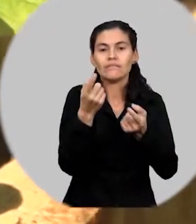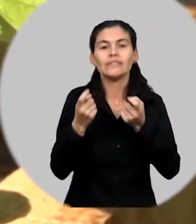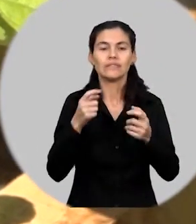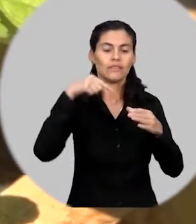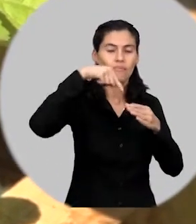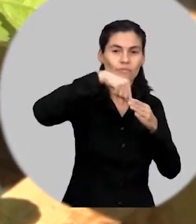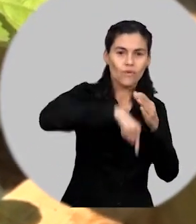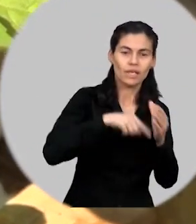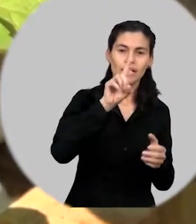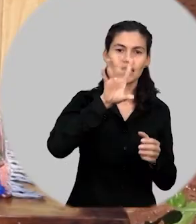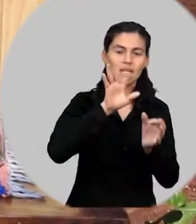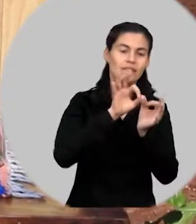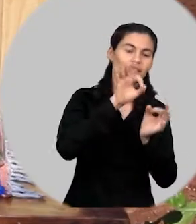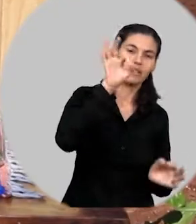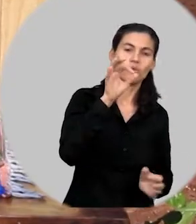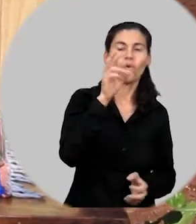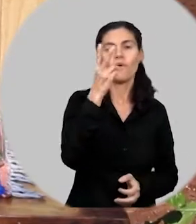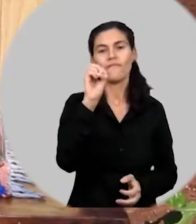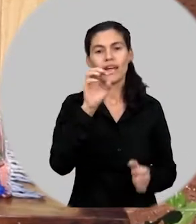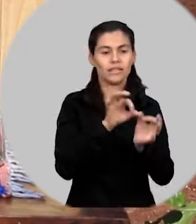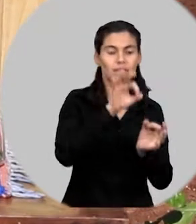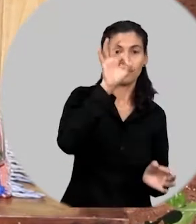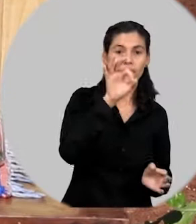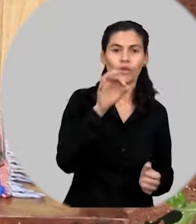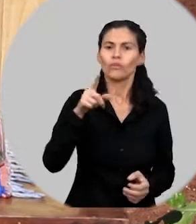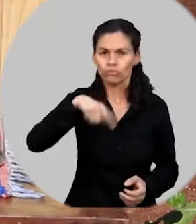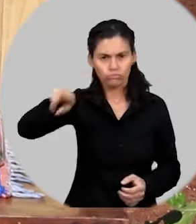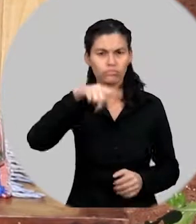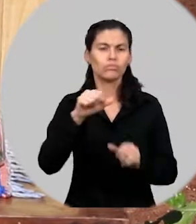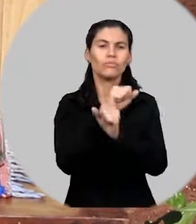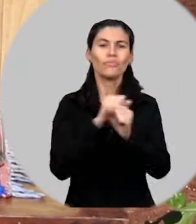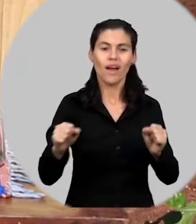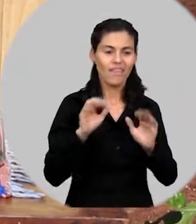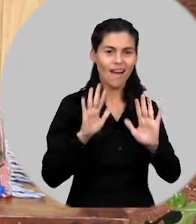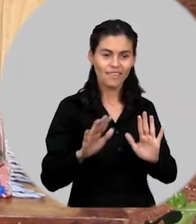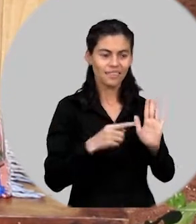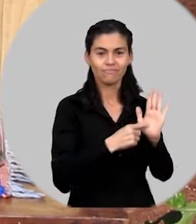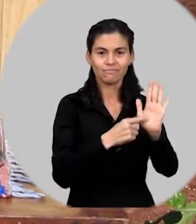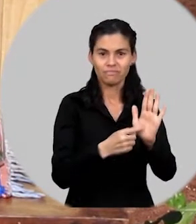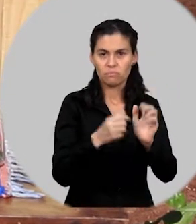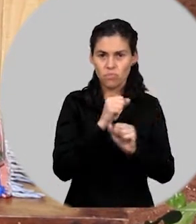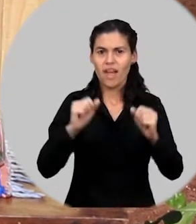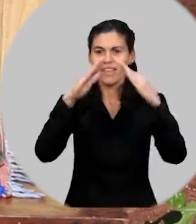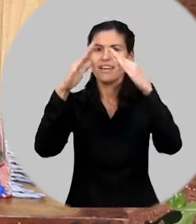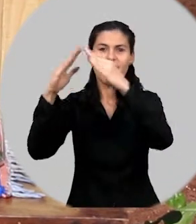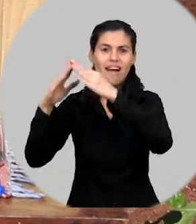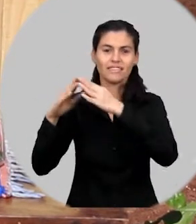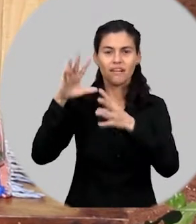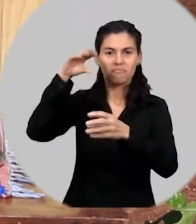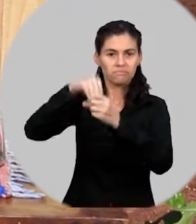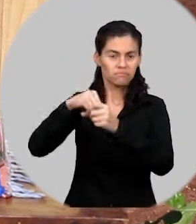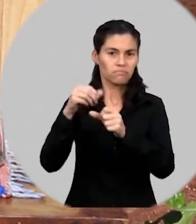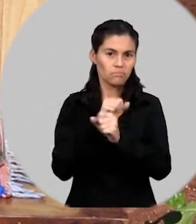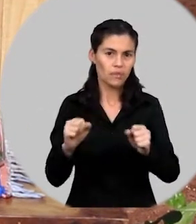deberían tener una profundidad de 15 a 20 centímetros. Todos podemos tener estas variedades, este tipo de macetas en